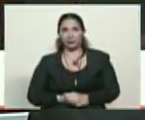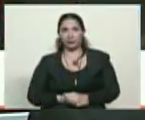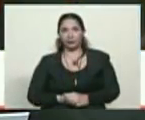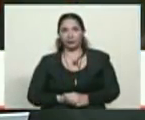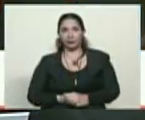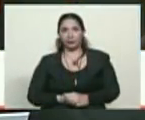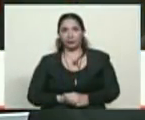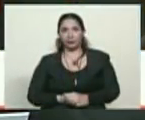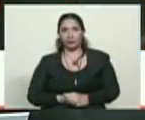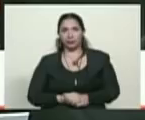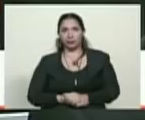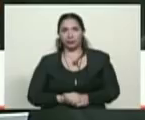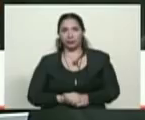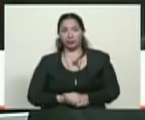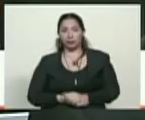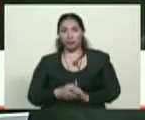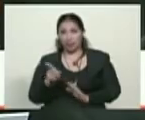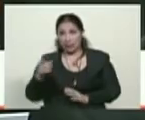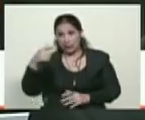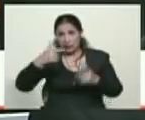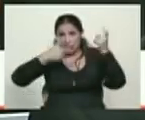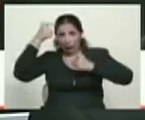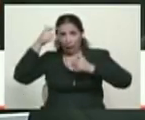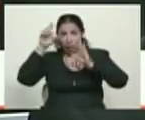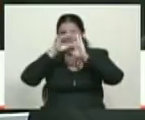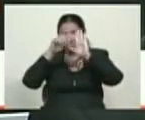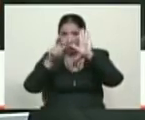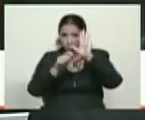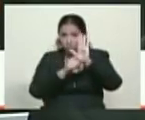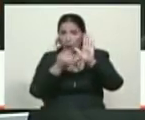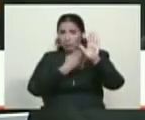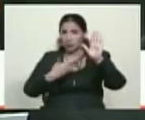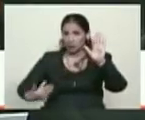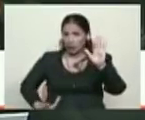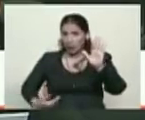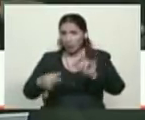siendo presidente constitucional electo y legítimo de Venezuela,